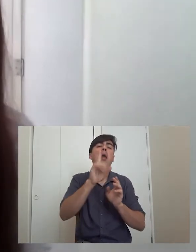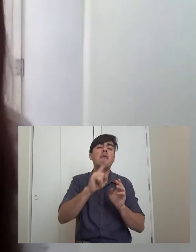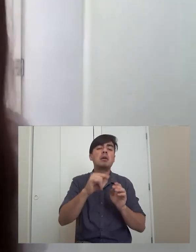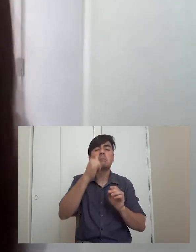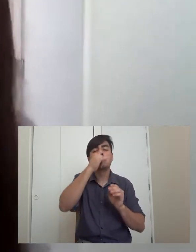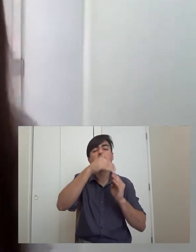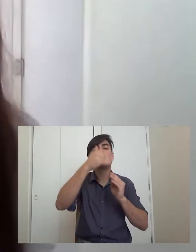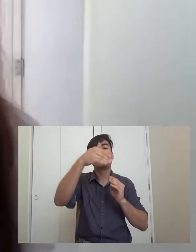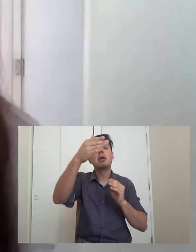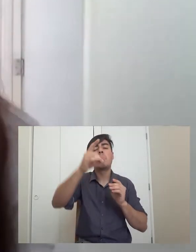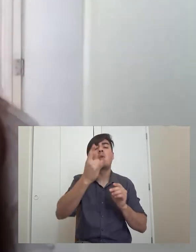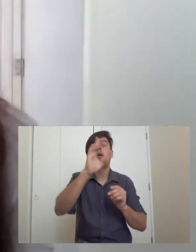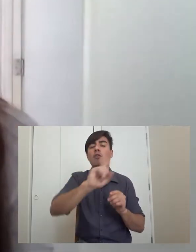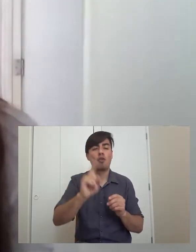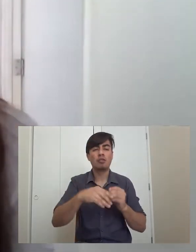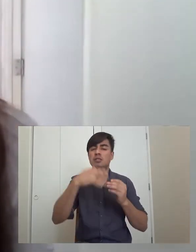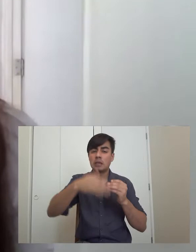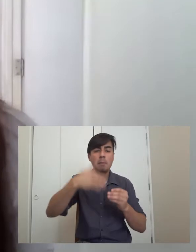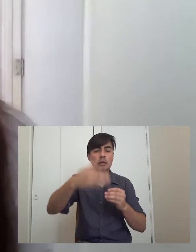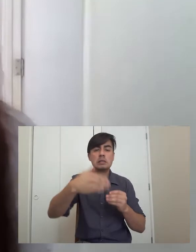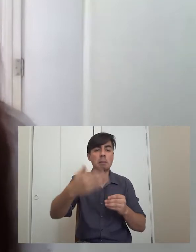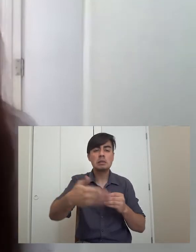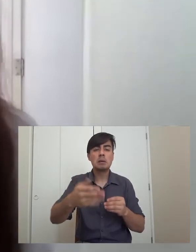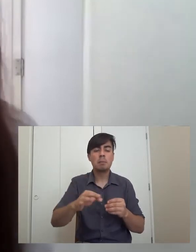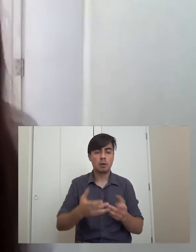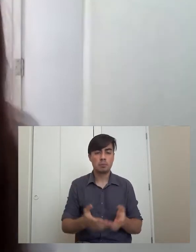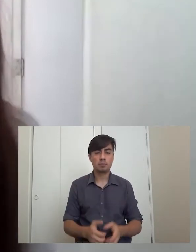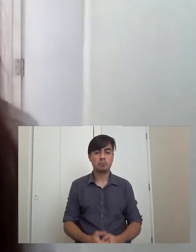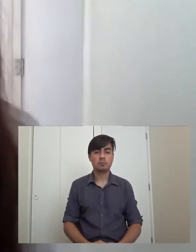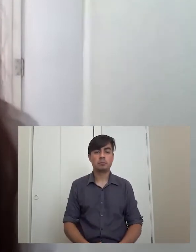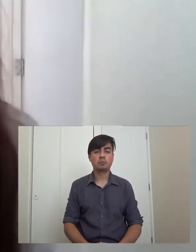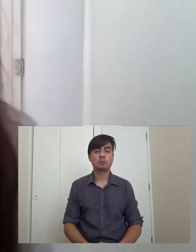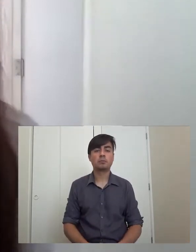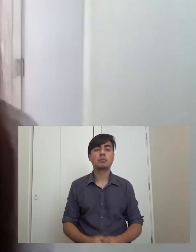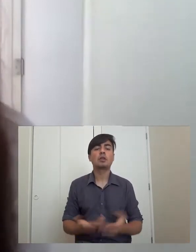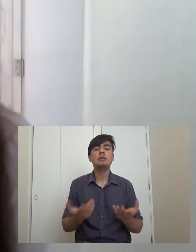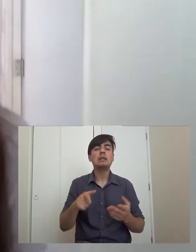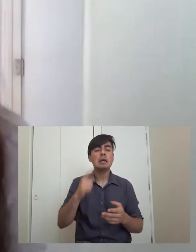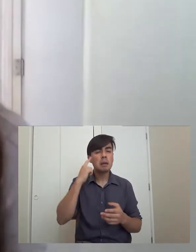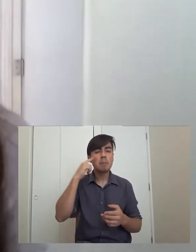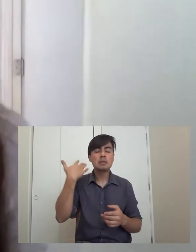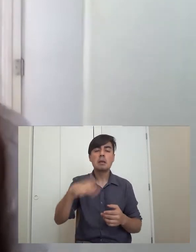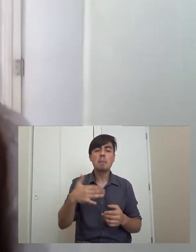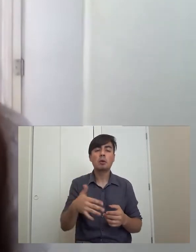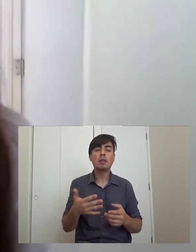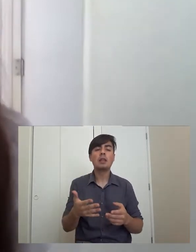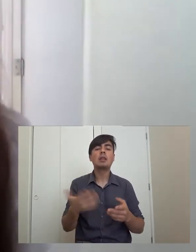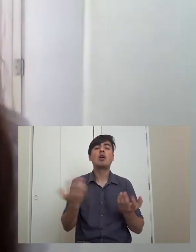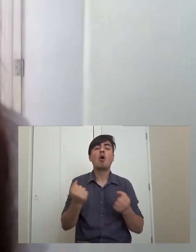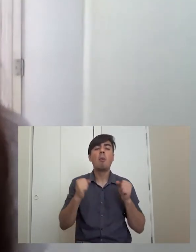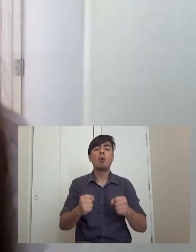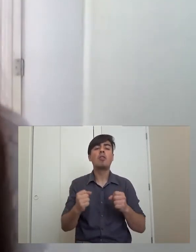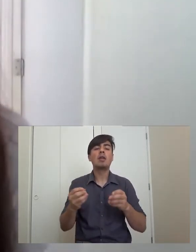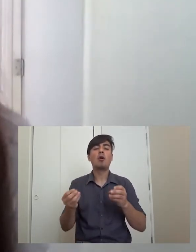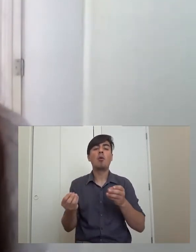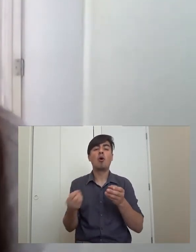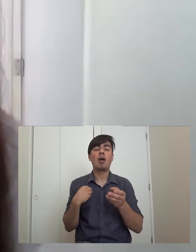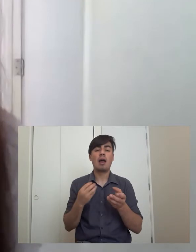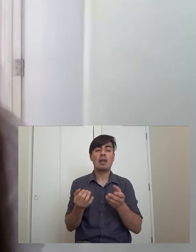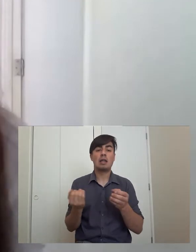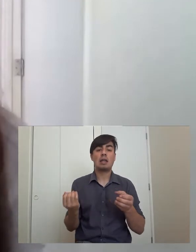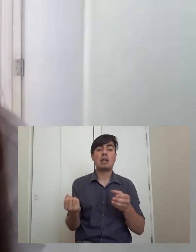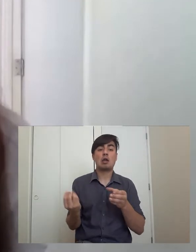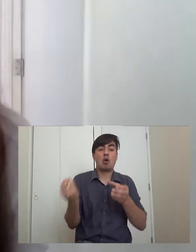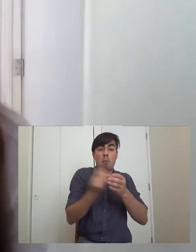y no episódica, no solamente relacionado con algunos momentos específicos? Creo que eso es un elemento